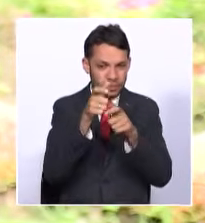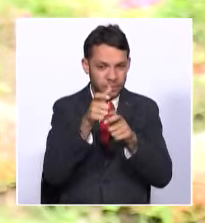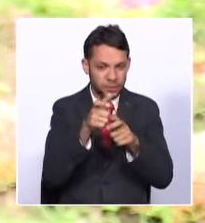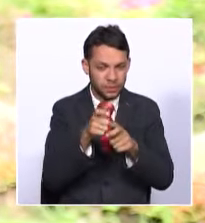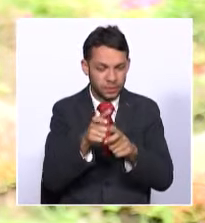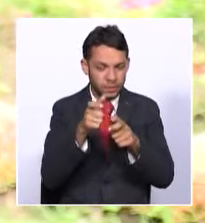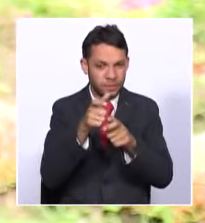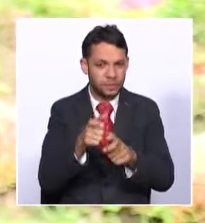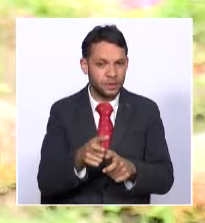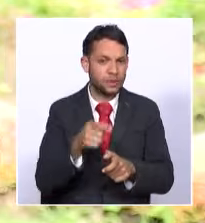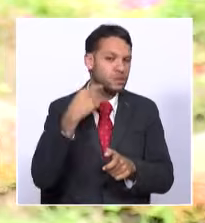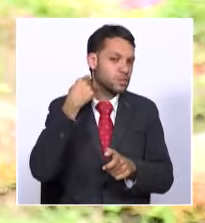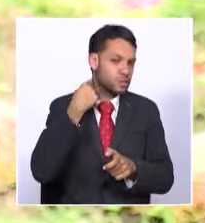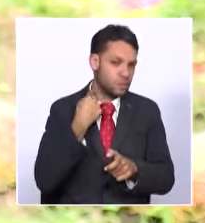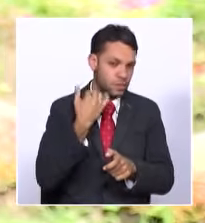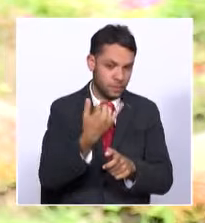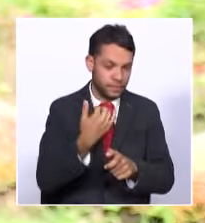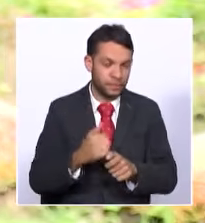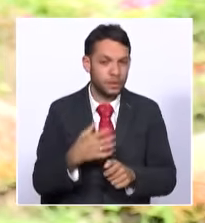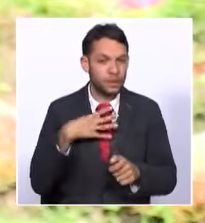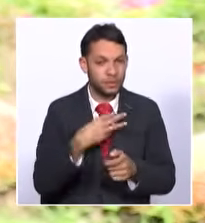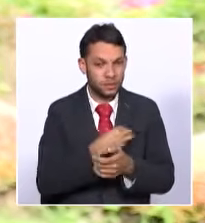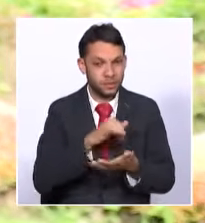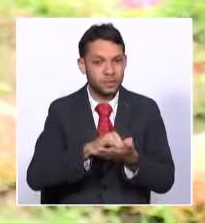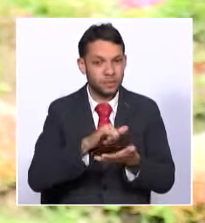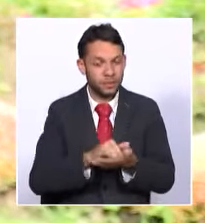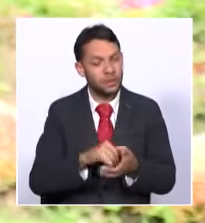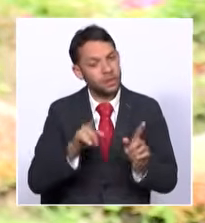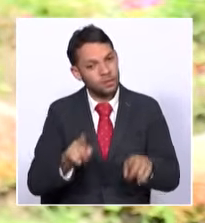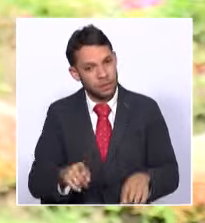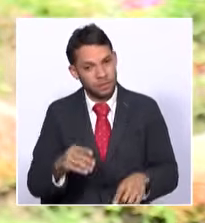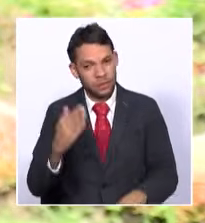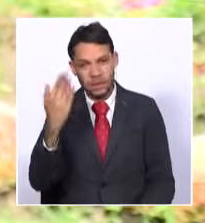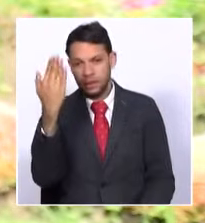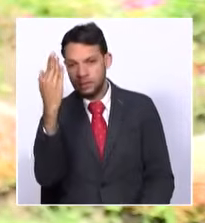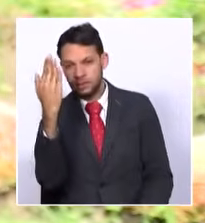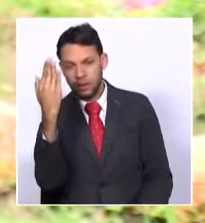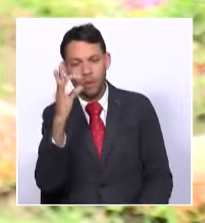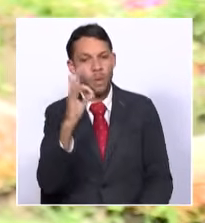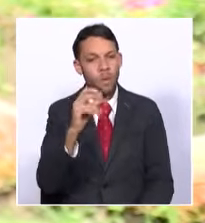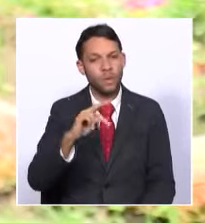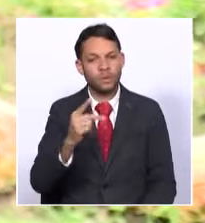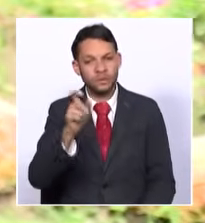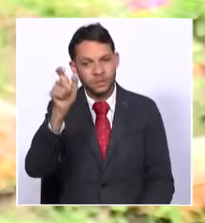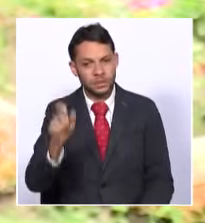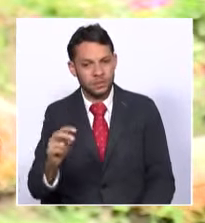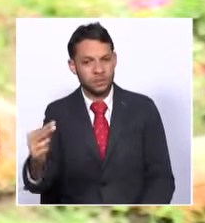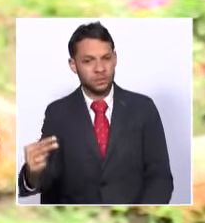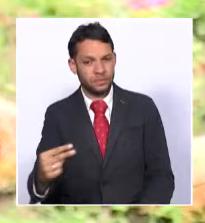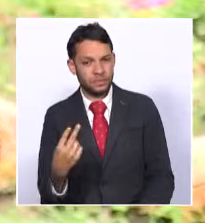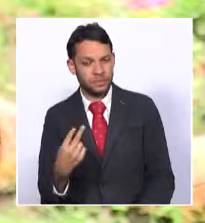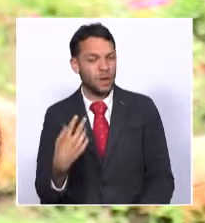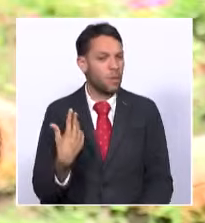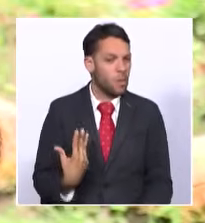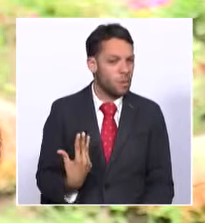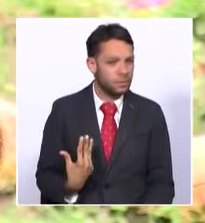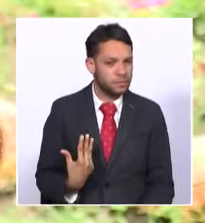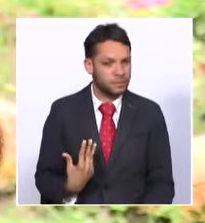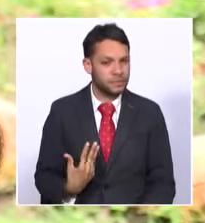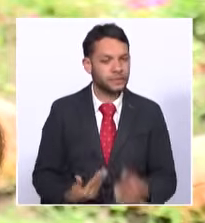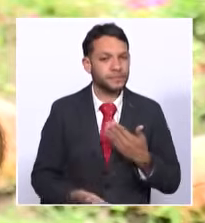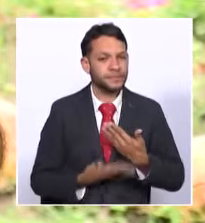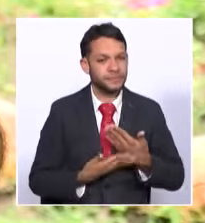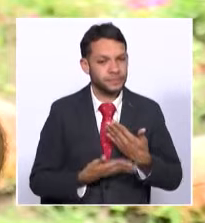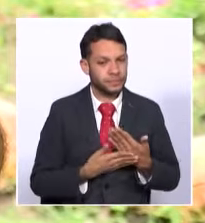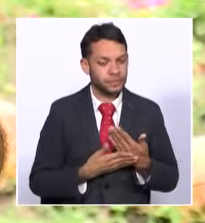alada. Entonces es muy bueno que lo veamos también en la casa. Aquí comenzamos a ver cómo esta curvatura se comienza a pronunciar y